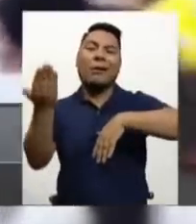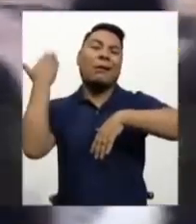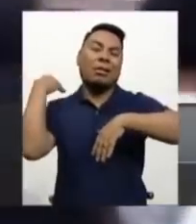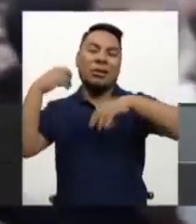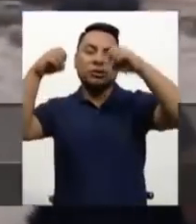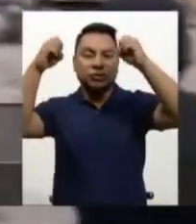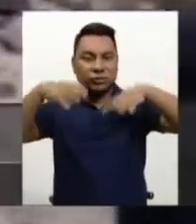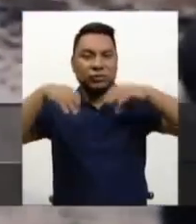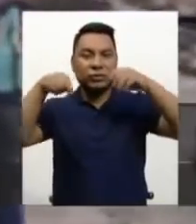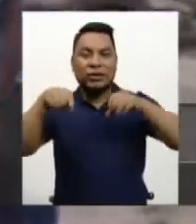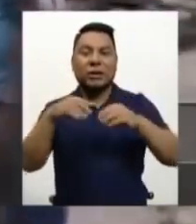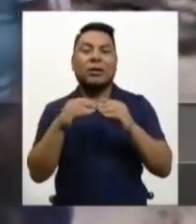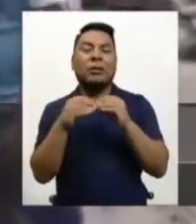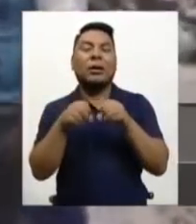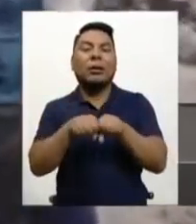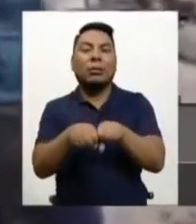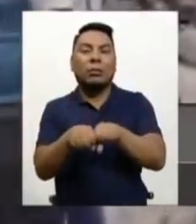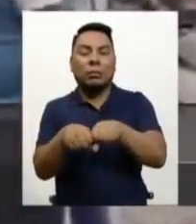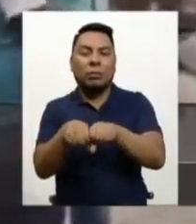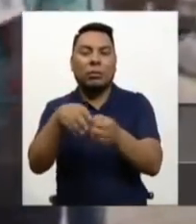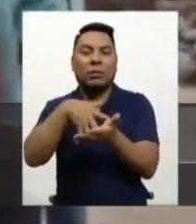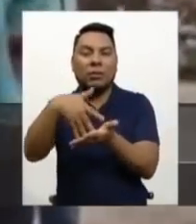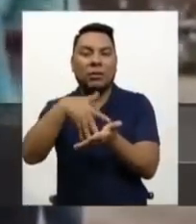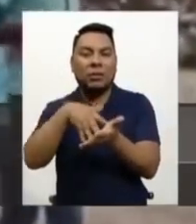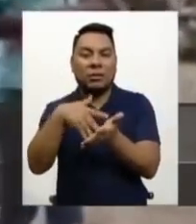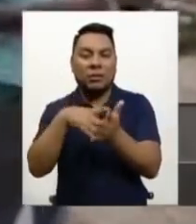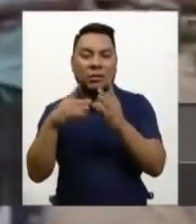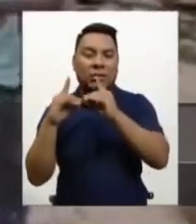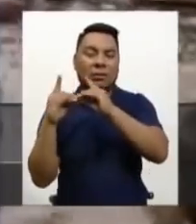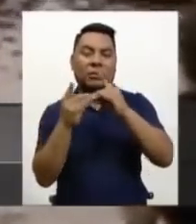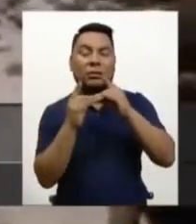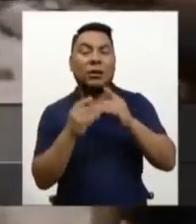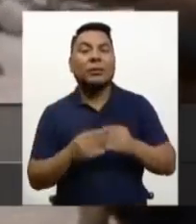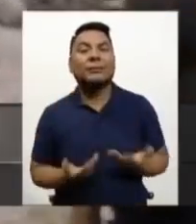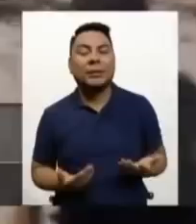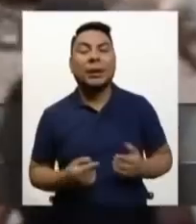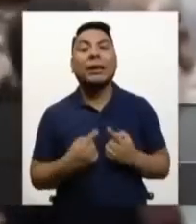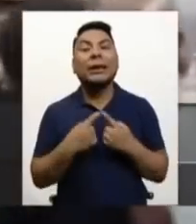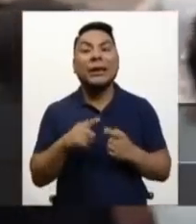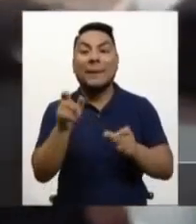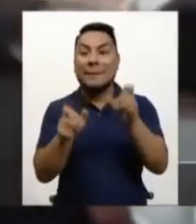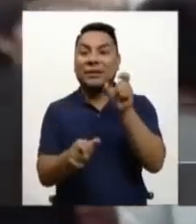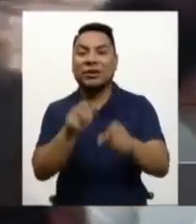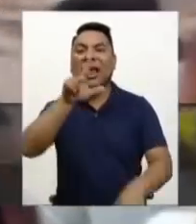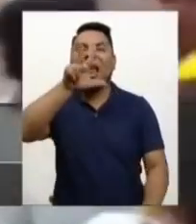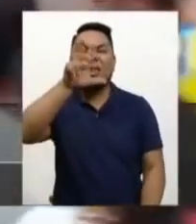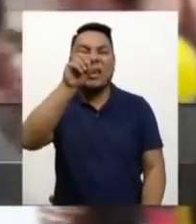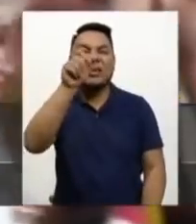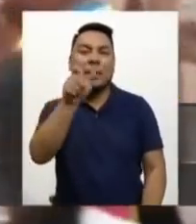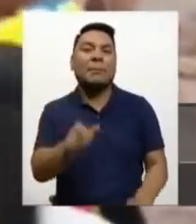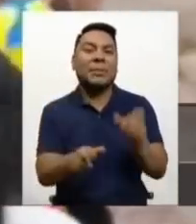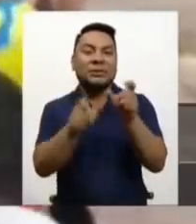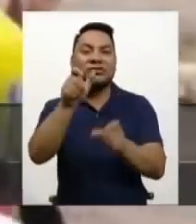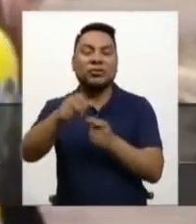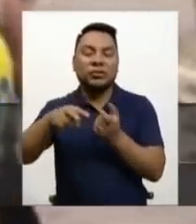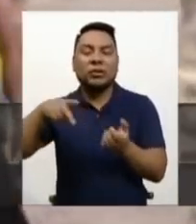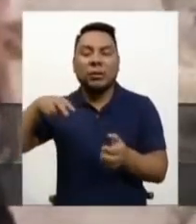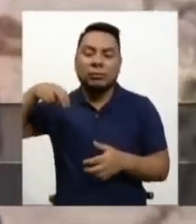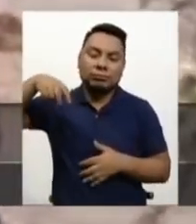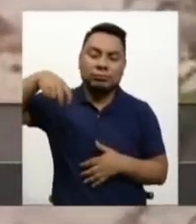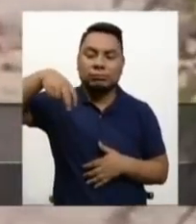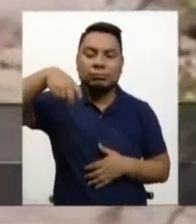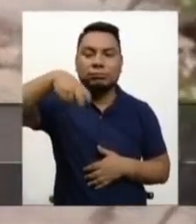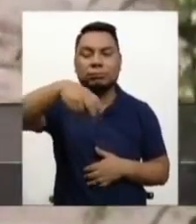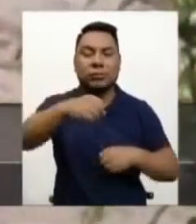y en ese momento estaba más o menos algo de 30 personas que se encontraban transitando dicho puente peatonal,